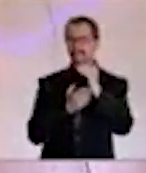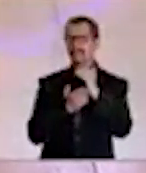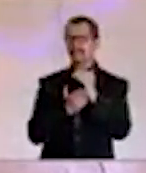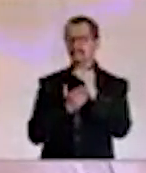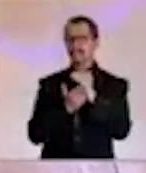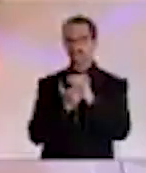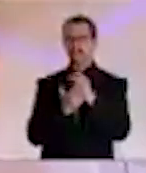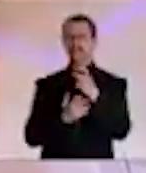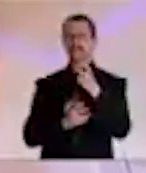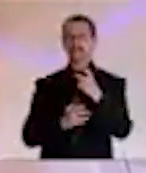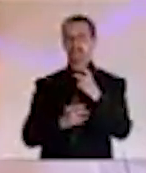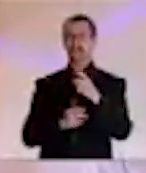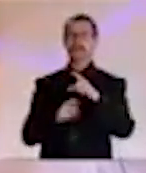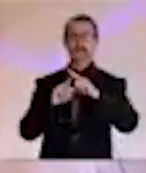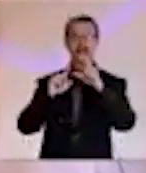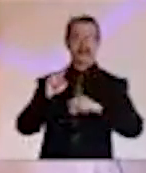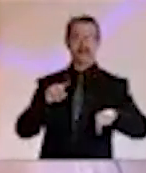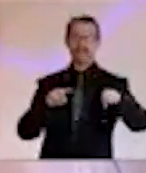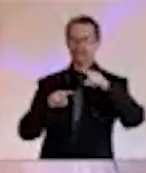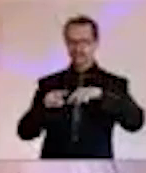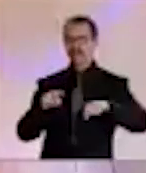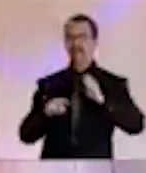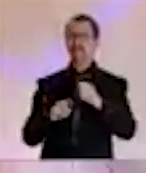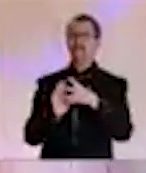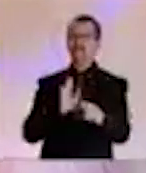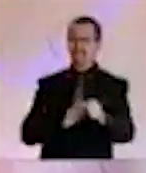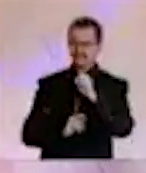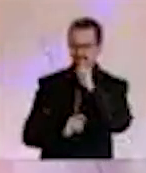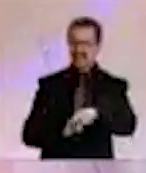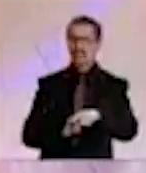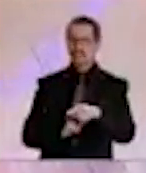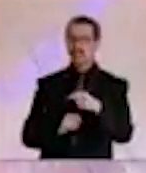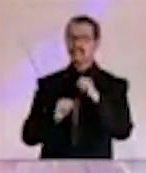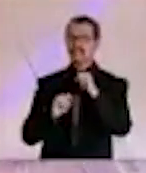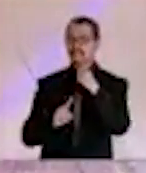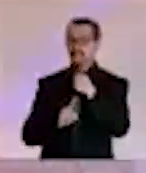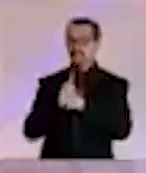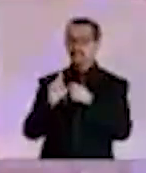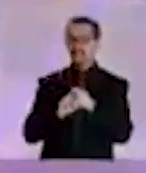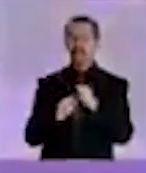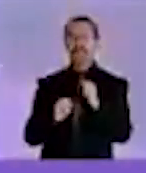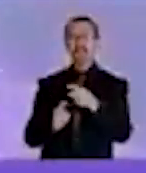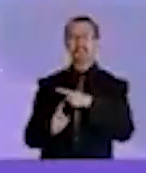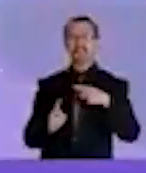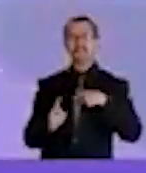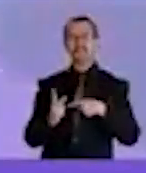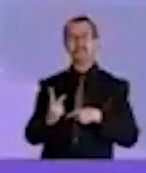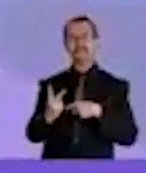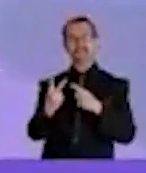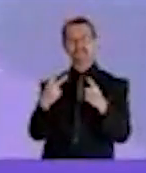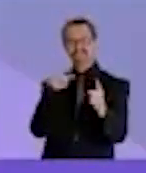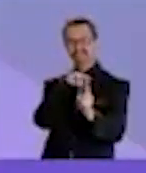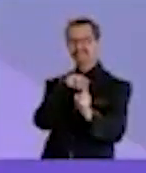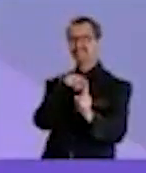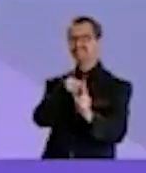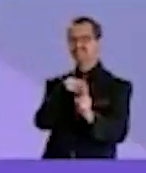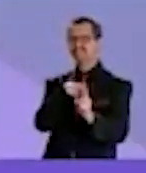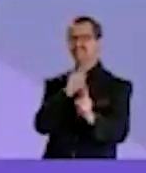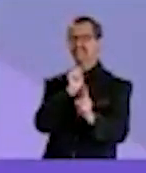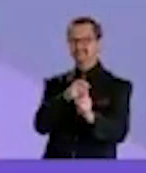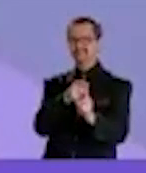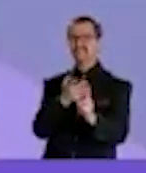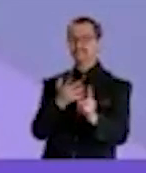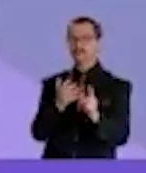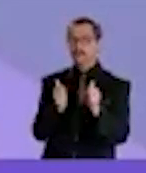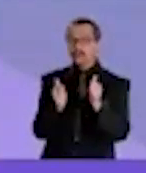los problemas tenemos que verlos con esta objetividad y evidentemente trabajar con nuestras